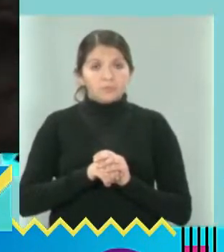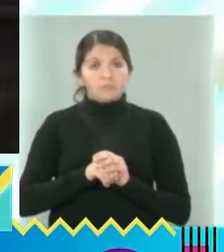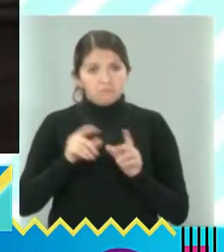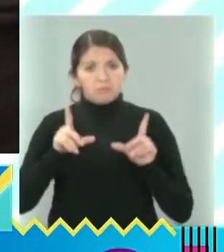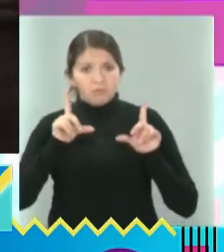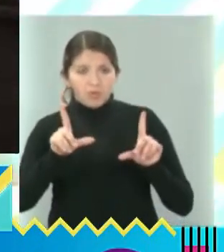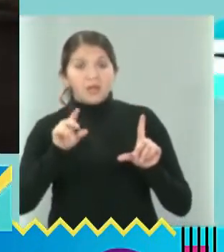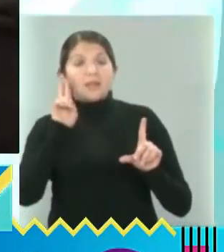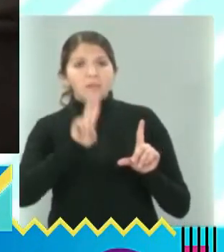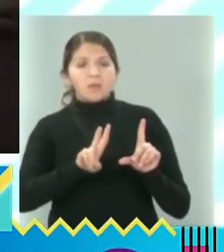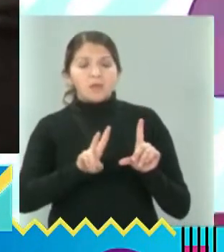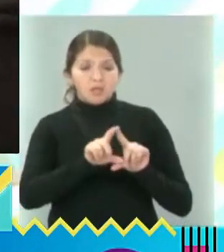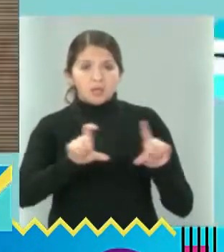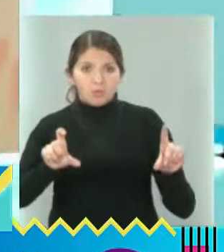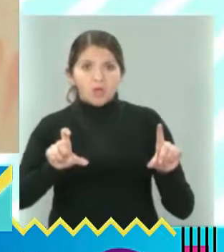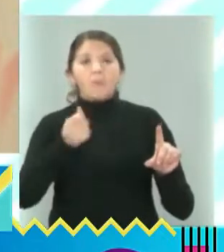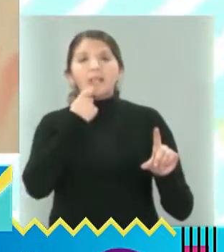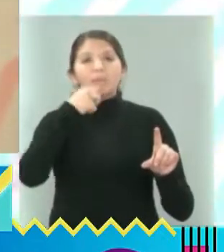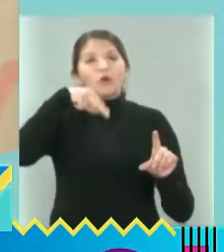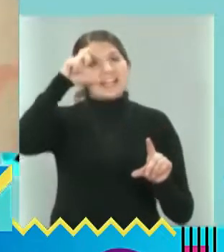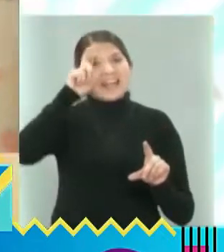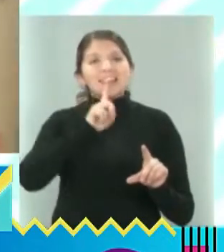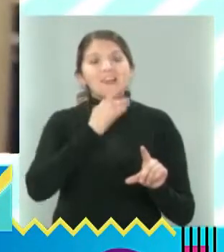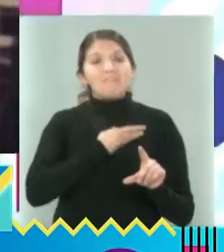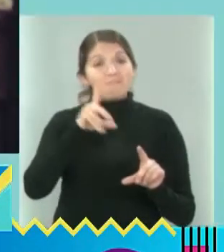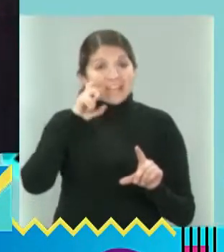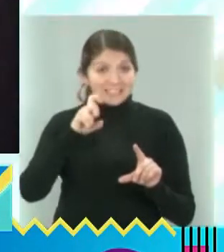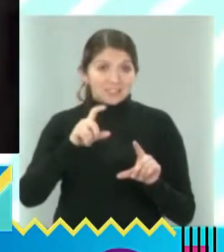formato de audiodescripción, La Casa de Papel de Netflix, por ejemplo.